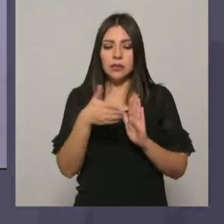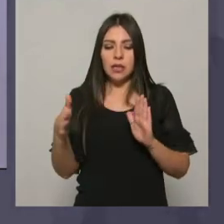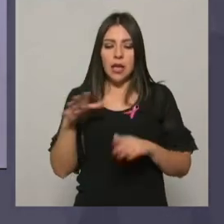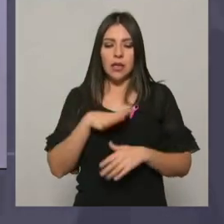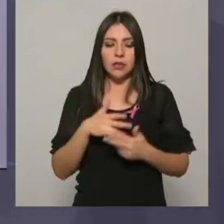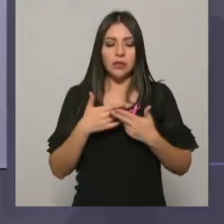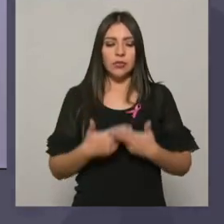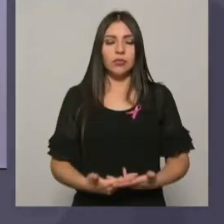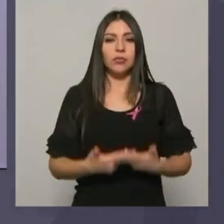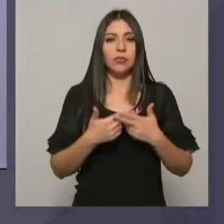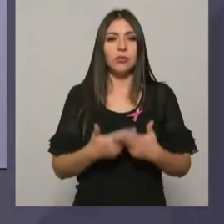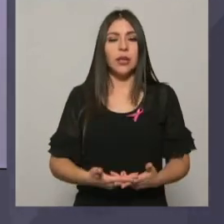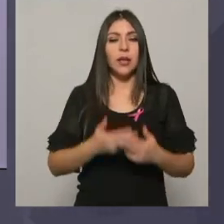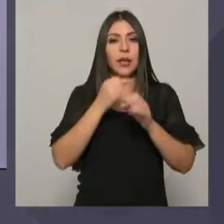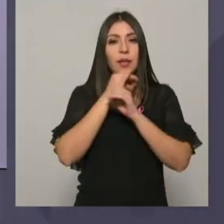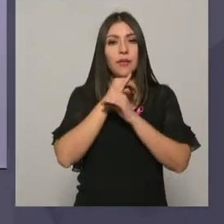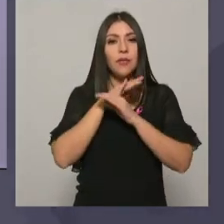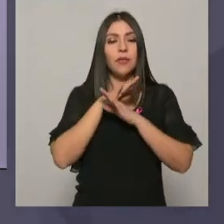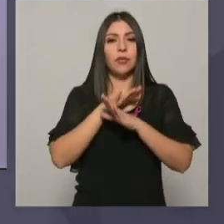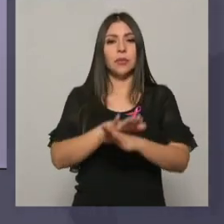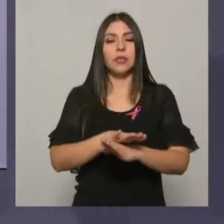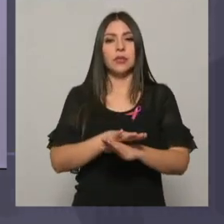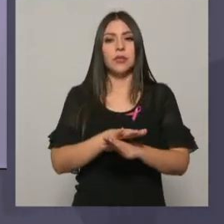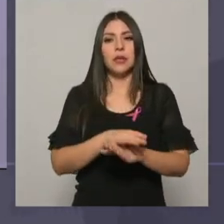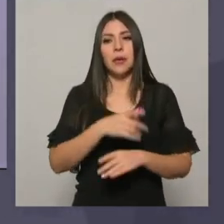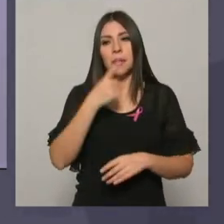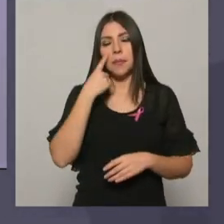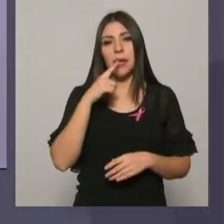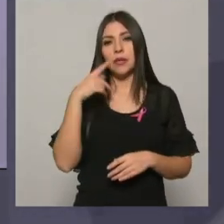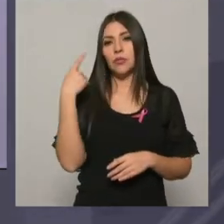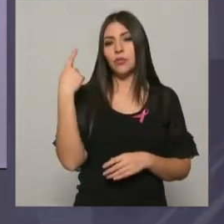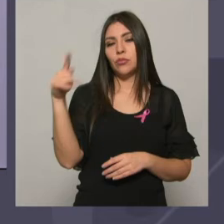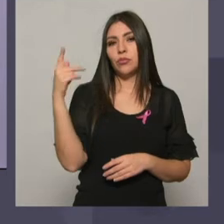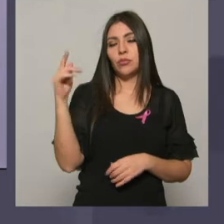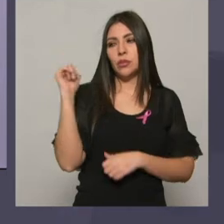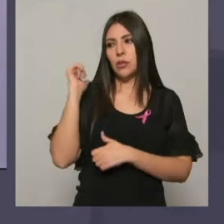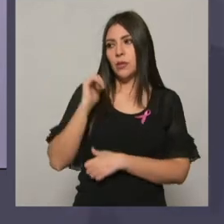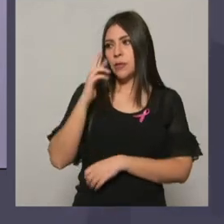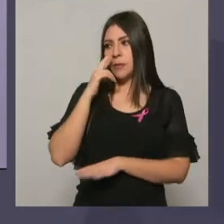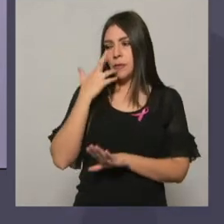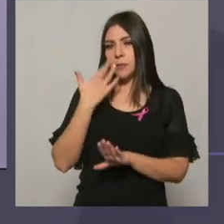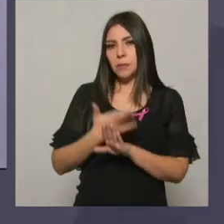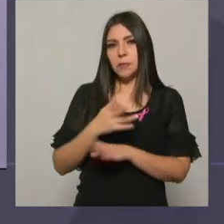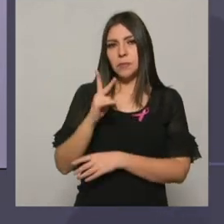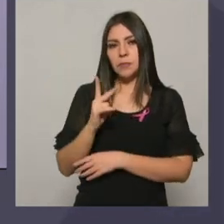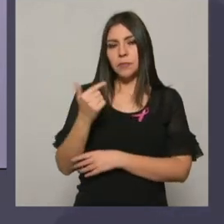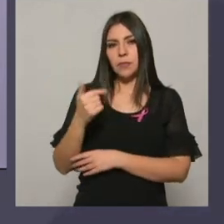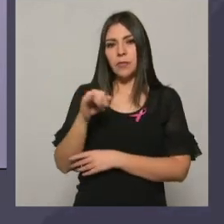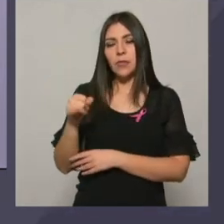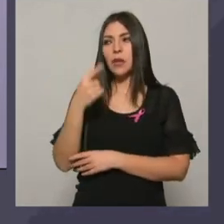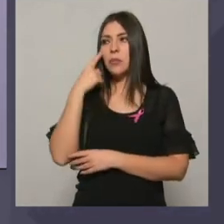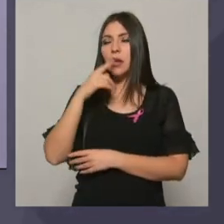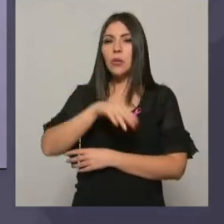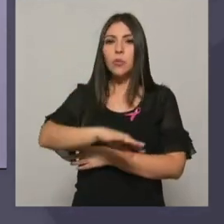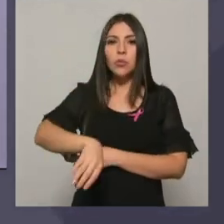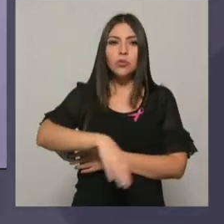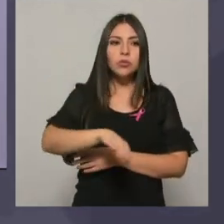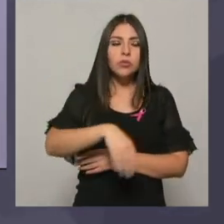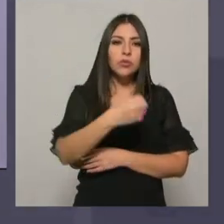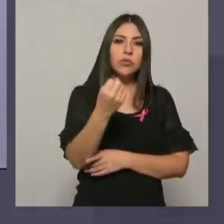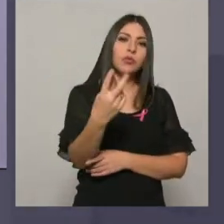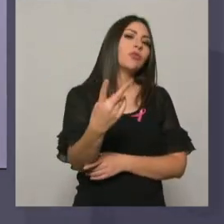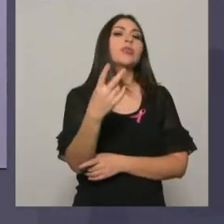y que hay información en posesión de la Procuraduría sobre la búsqueda y el paradero de